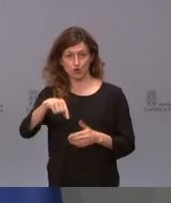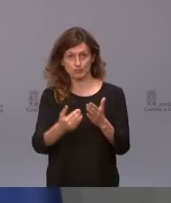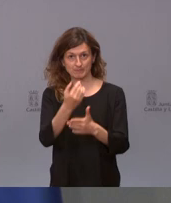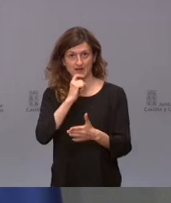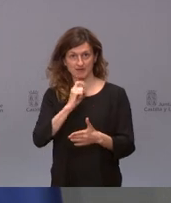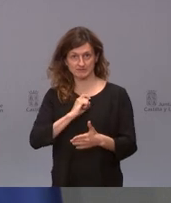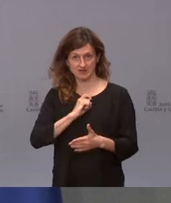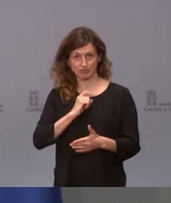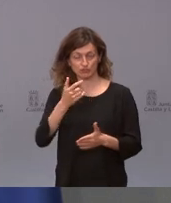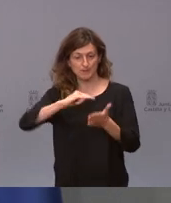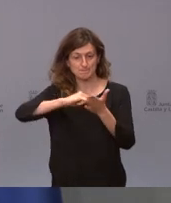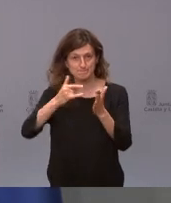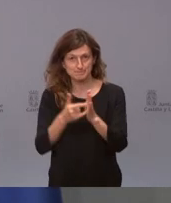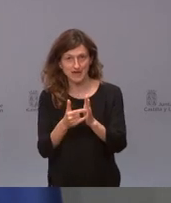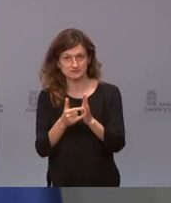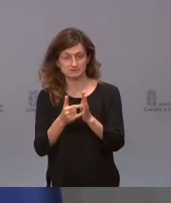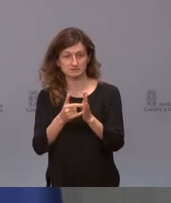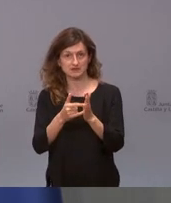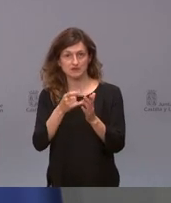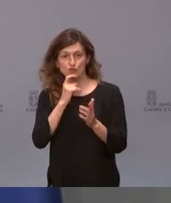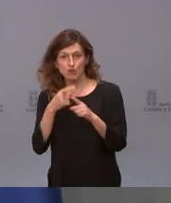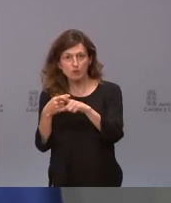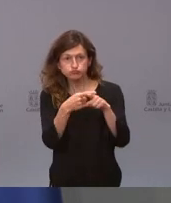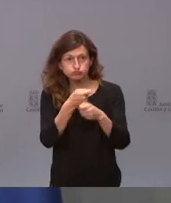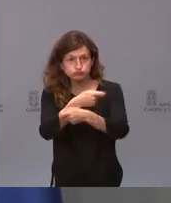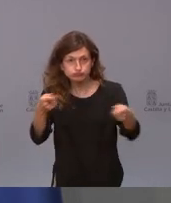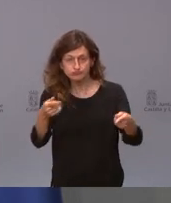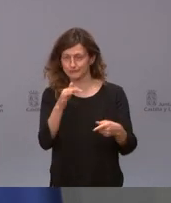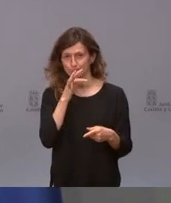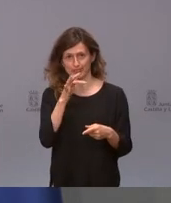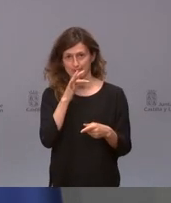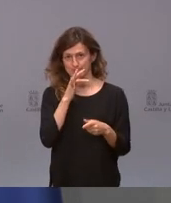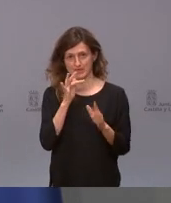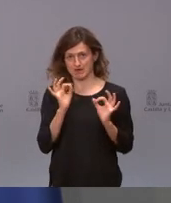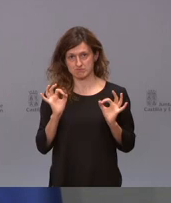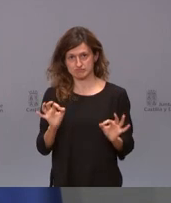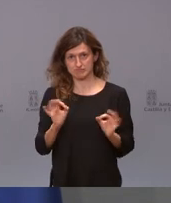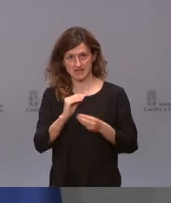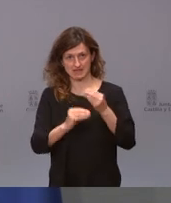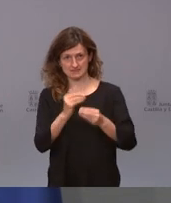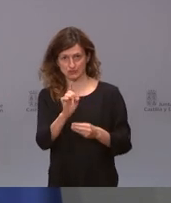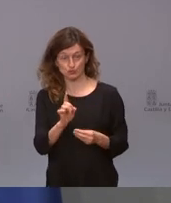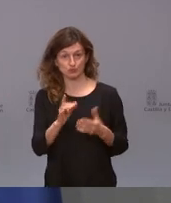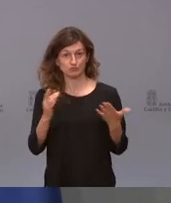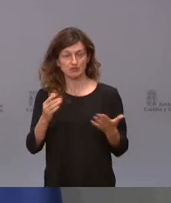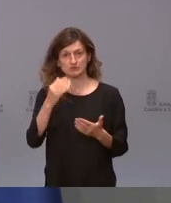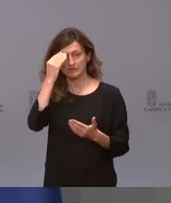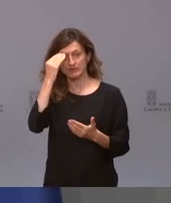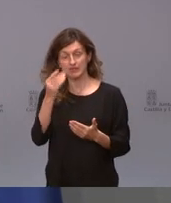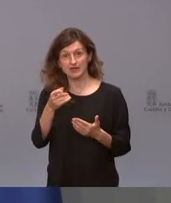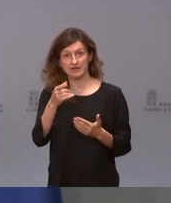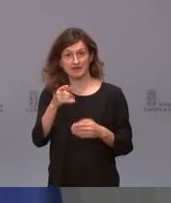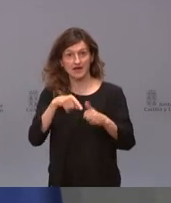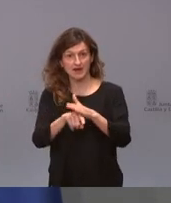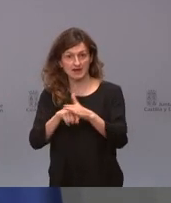por lo tanto la planificación de la distribución todavía no la tenemos la tenemos hecha pero se ahora eran los los